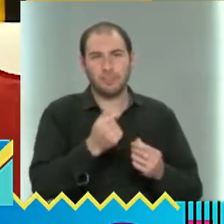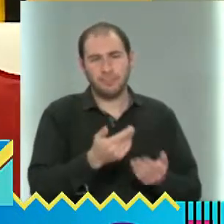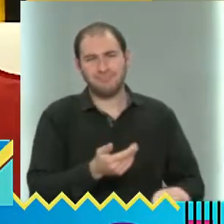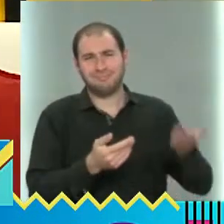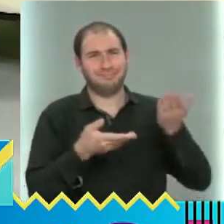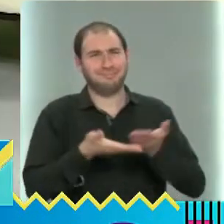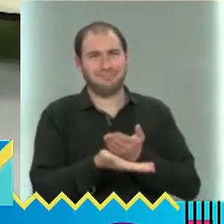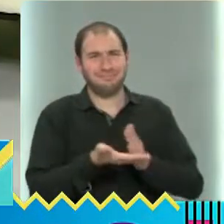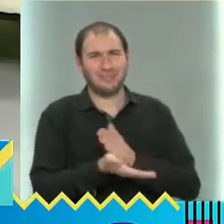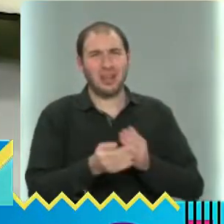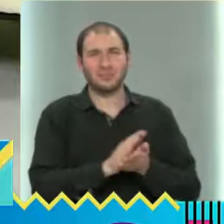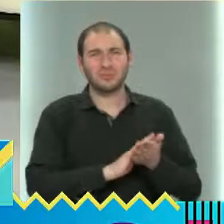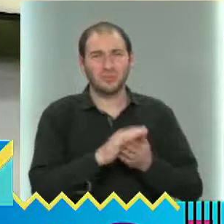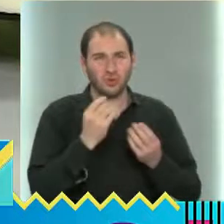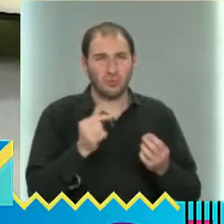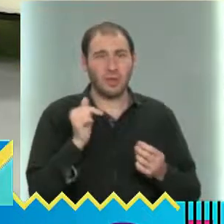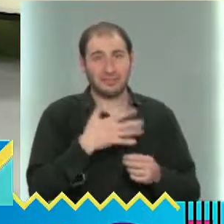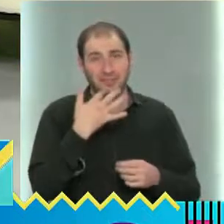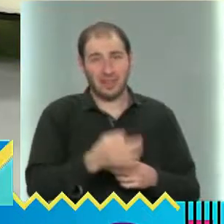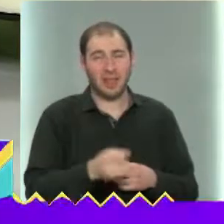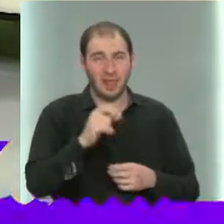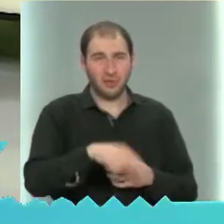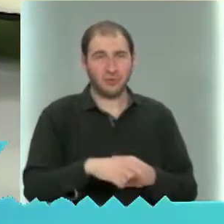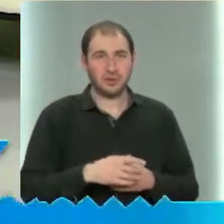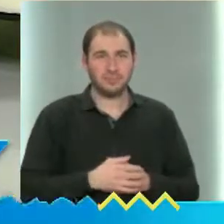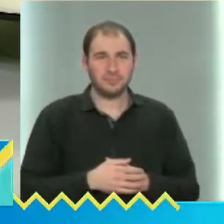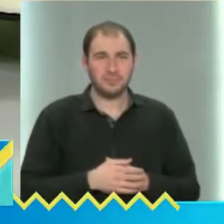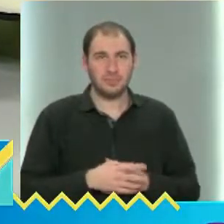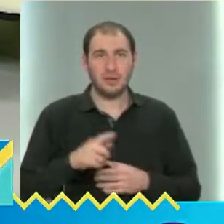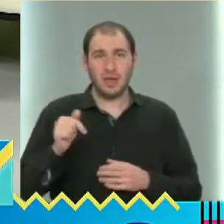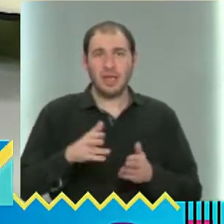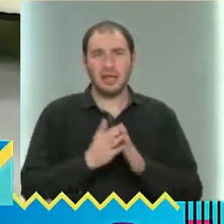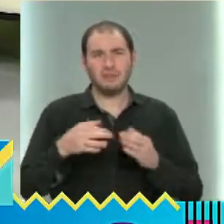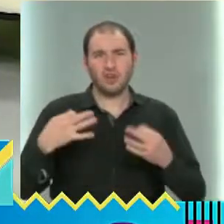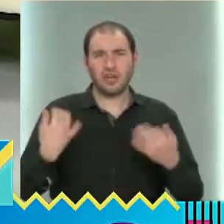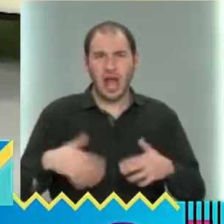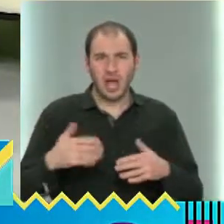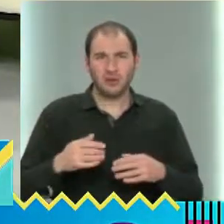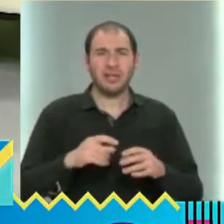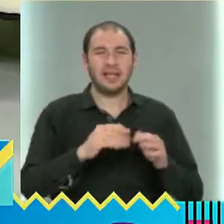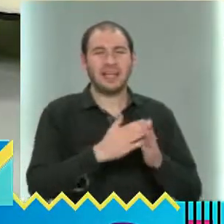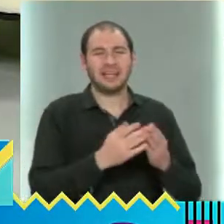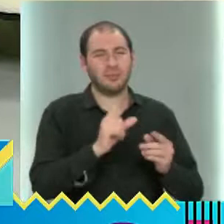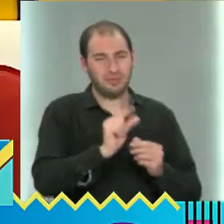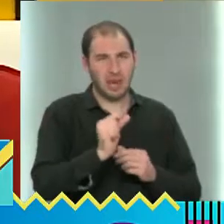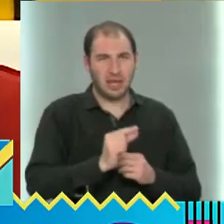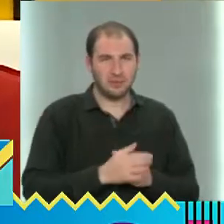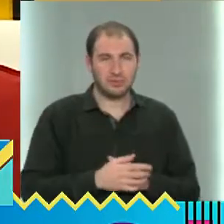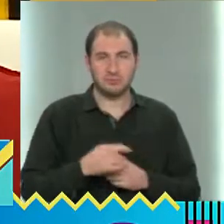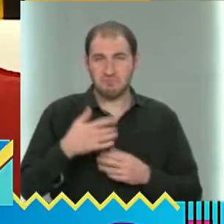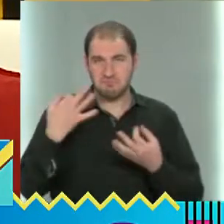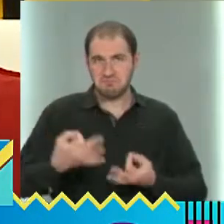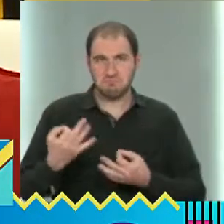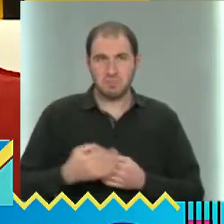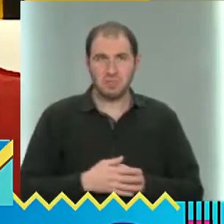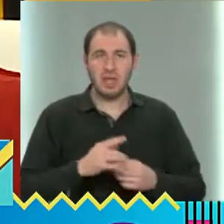las editoriales? Que es otra realidad que existe eso. Bueno, hay libros caros y libros que no son tan caros y son muy buenos.